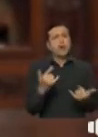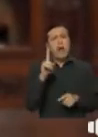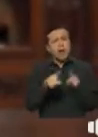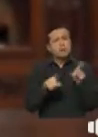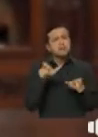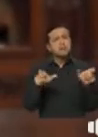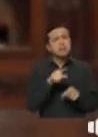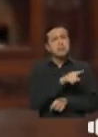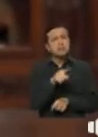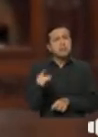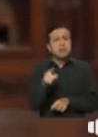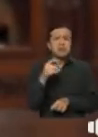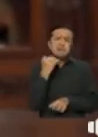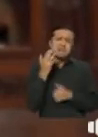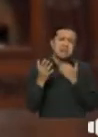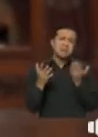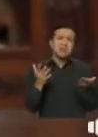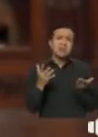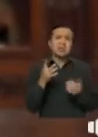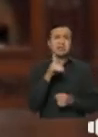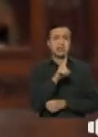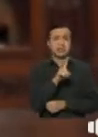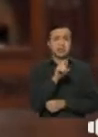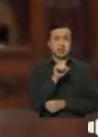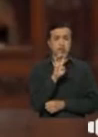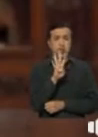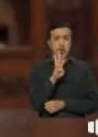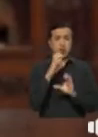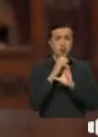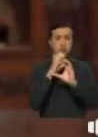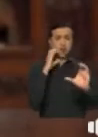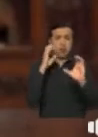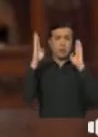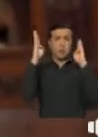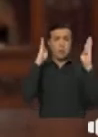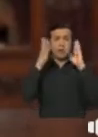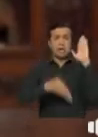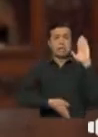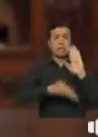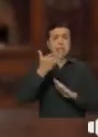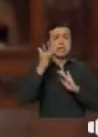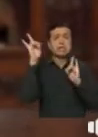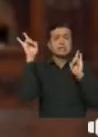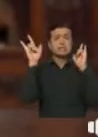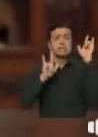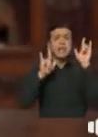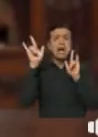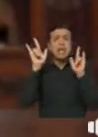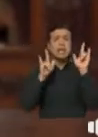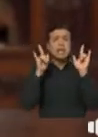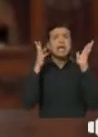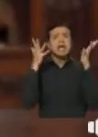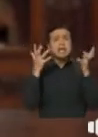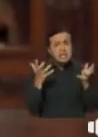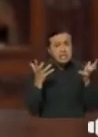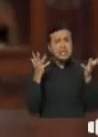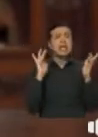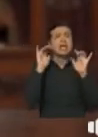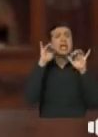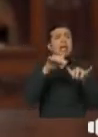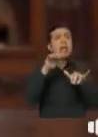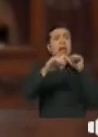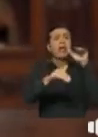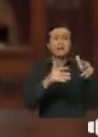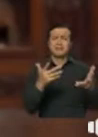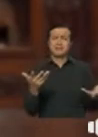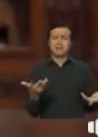irresponsable, 104 buses que partieron de Babahoyo y trataban de llegar a Salinas. Imagínense el contagio que se podía haber